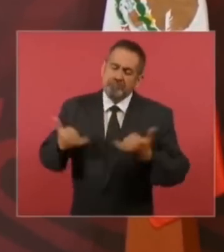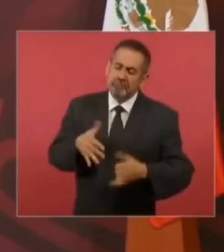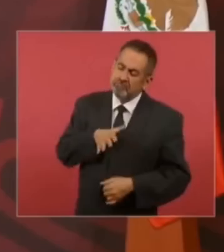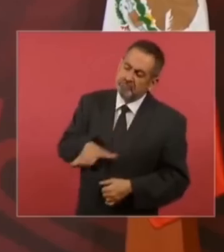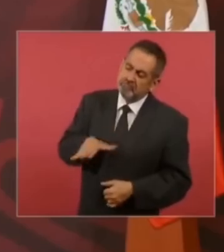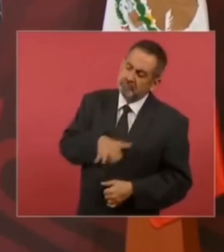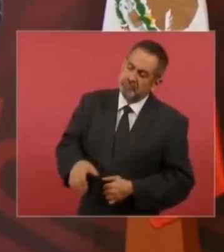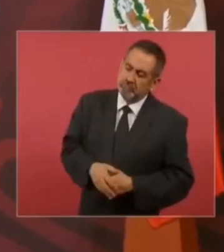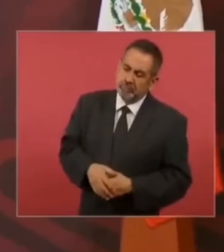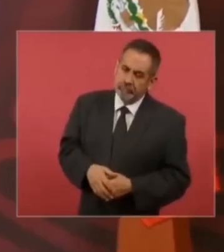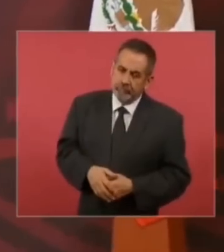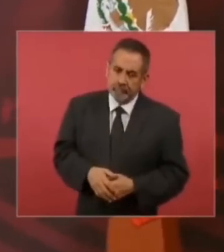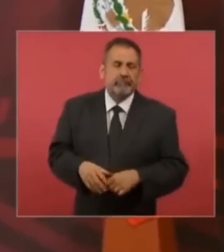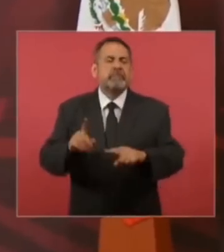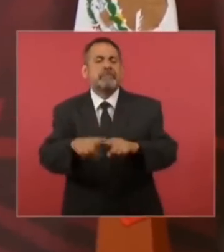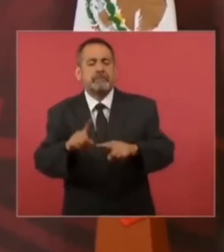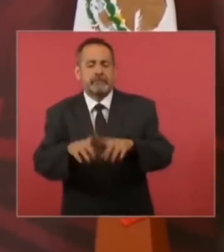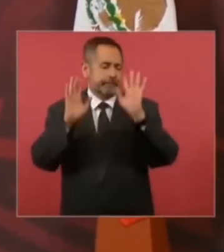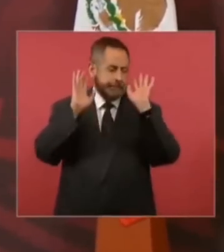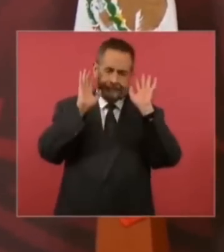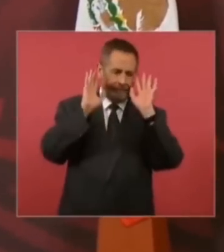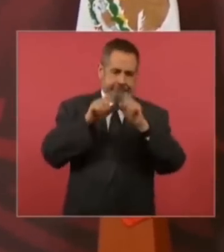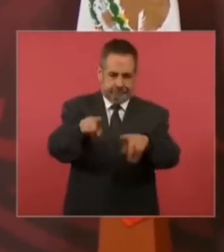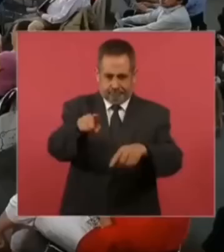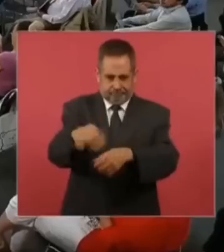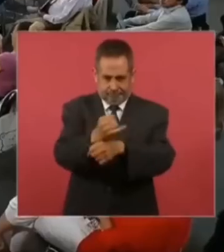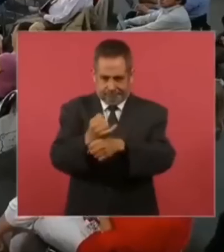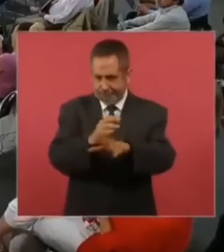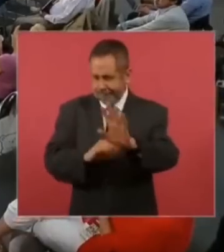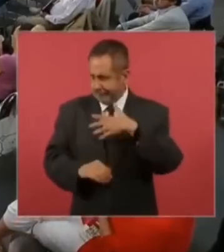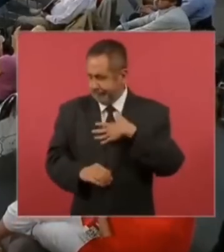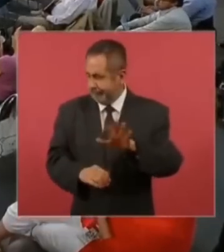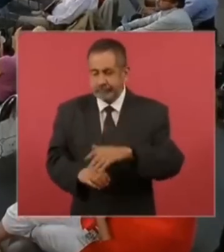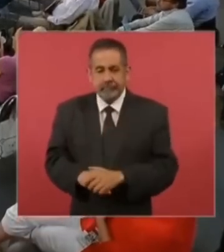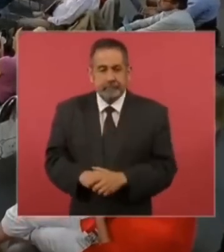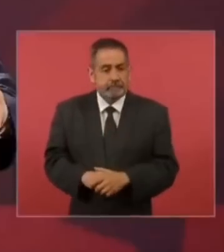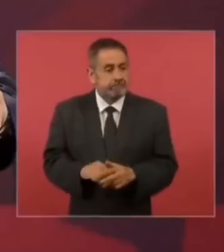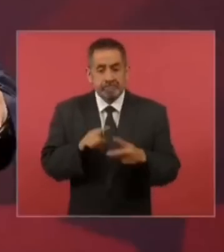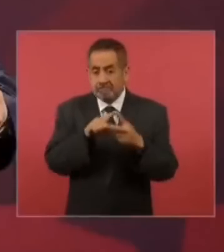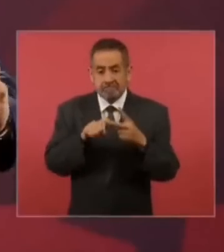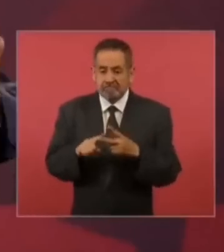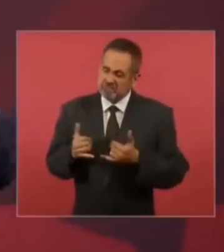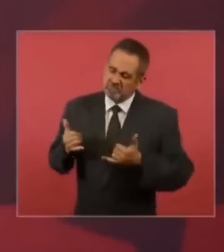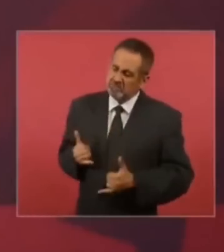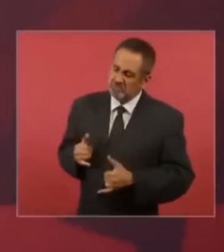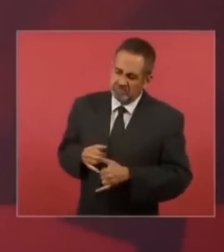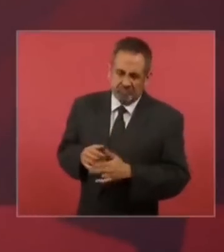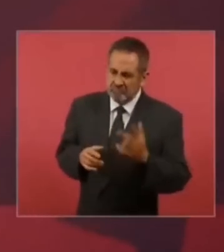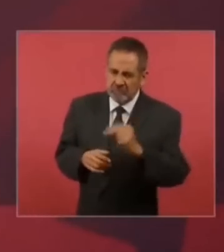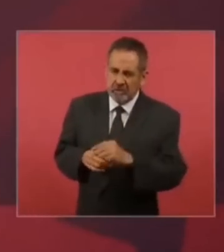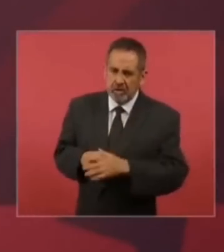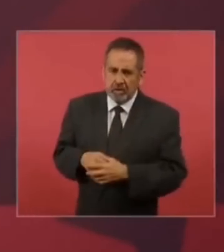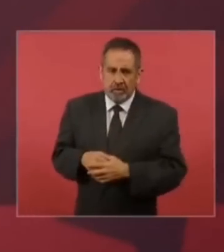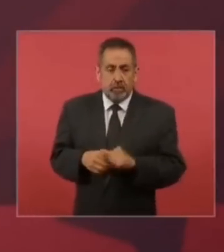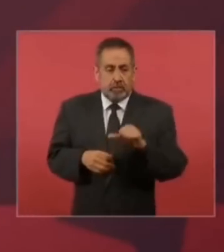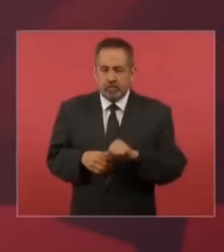millones de pesos, la hacienda pública iba a perder 10,000 millones de pesos, porque se iba a venir una